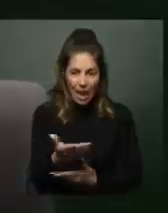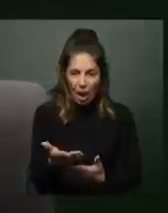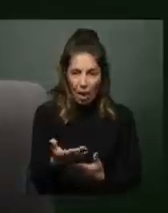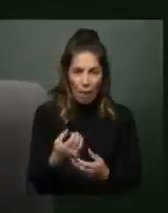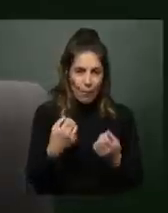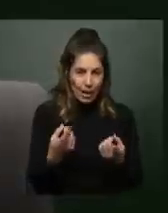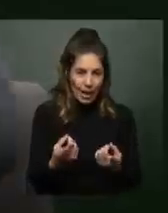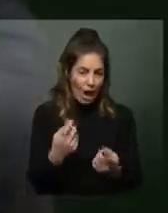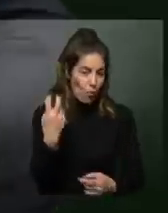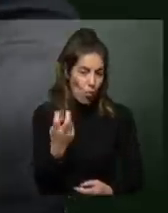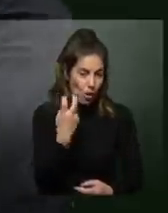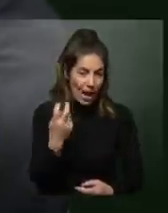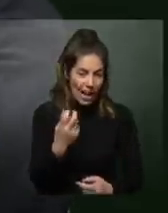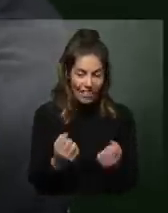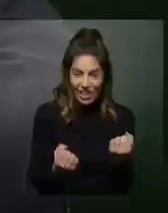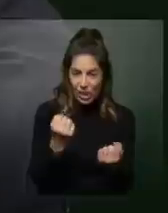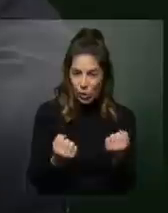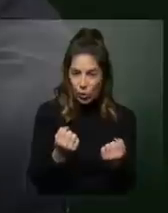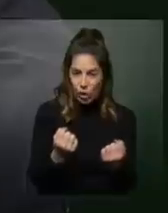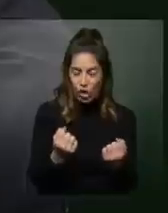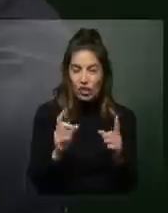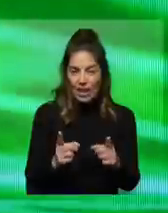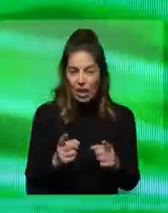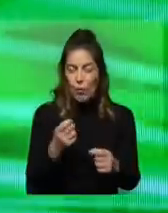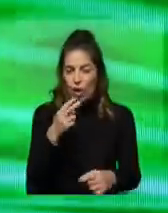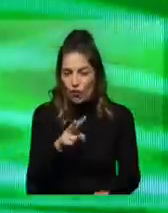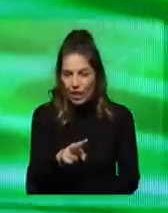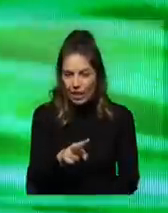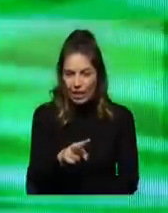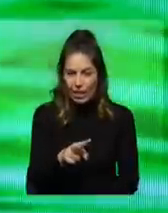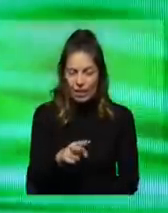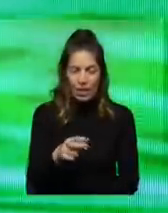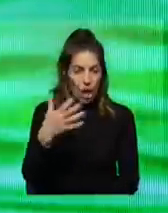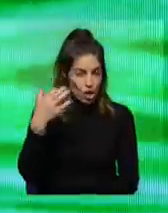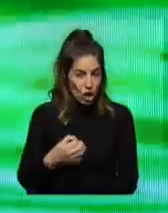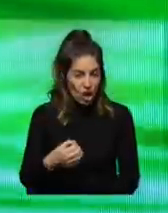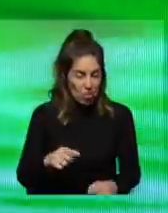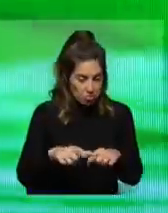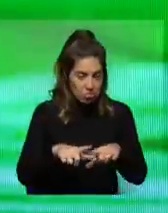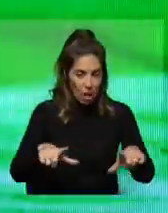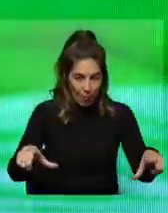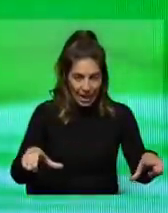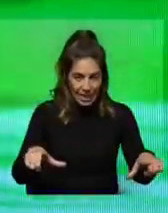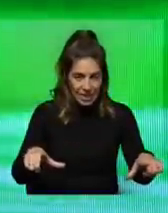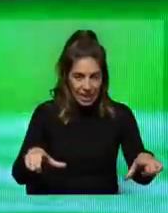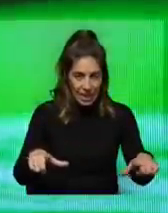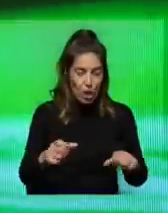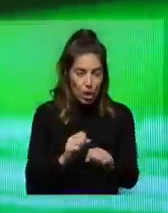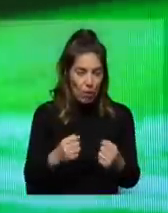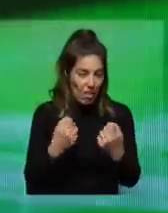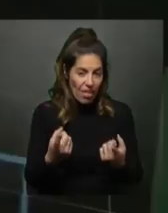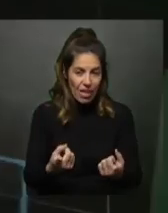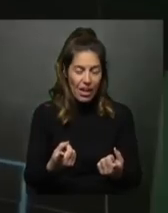requeridos y demás cómo ve suelen hacer yo creo que la transparencia que puedan dar este